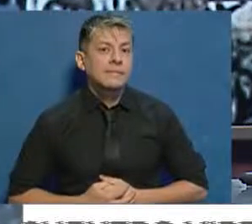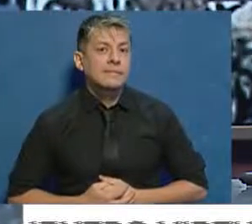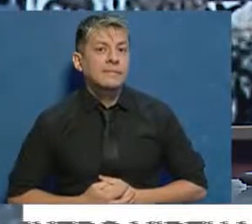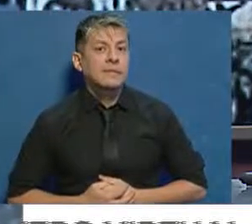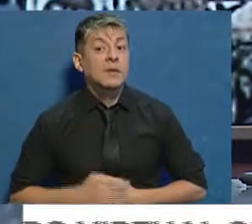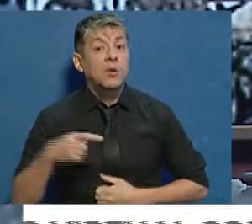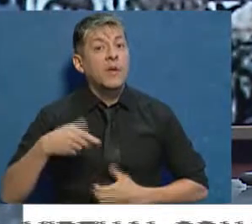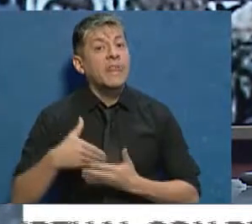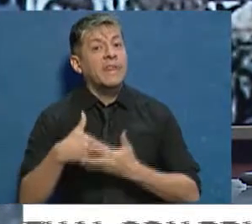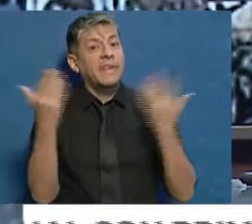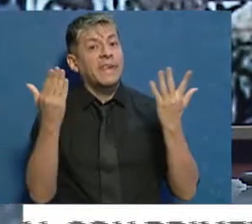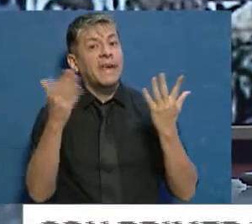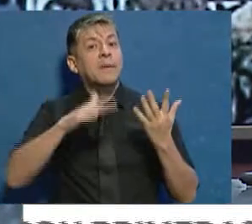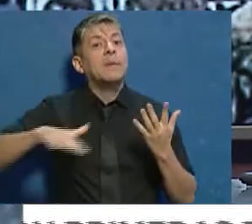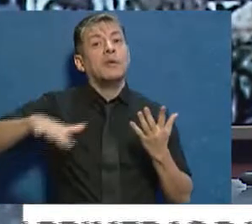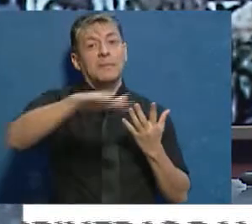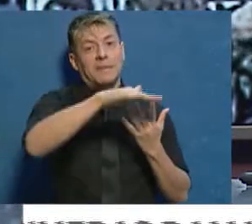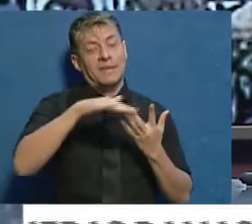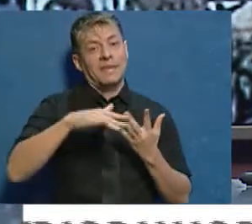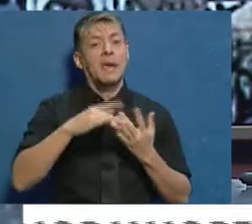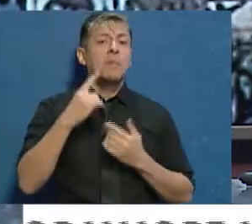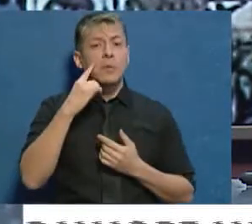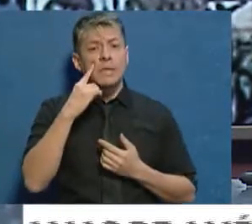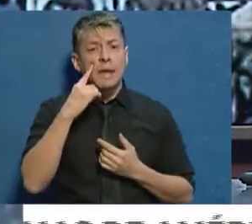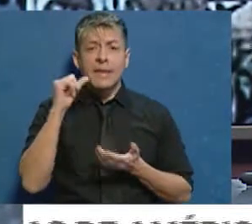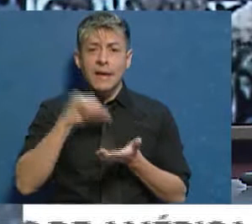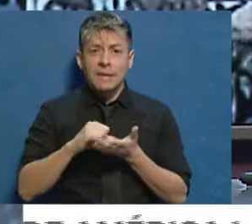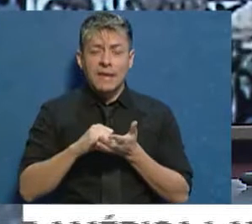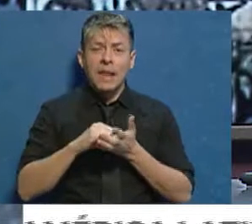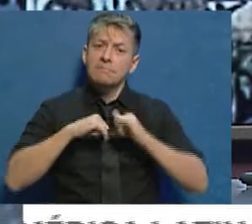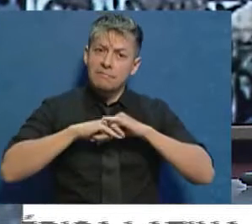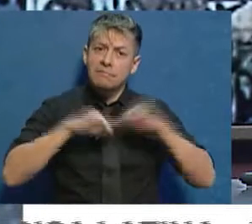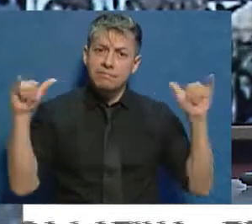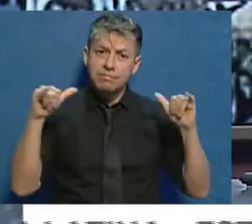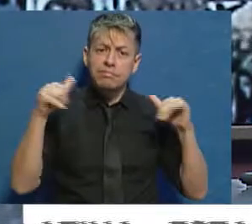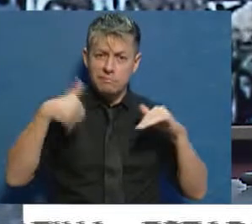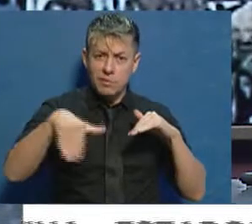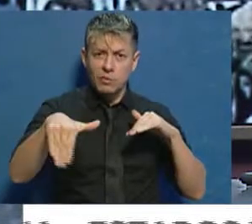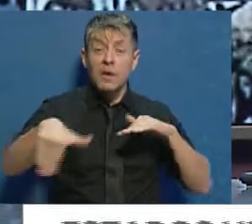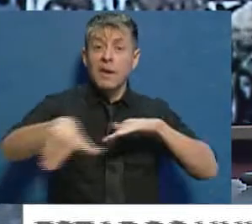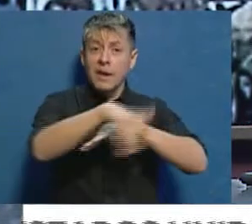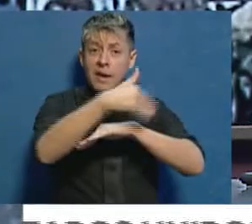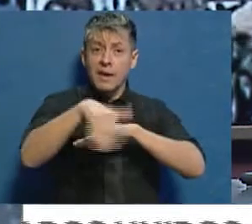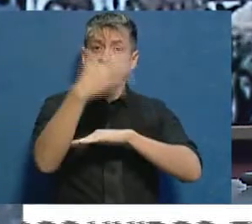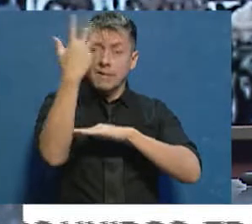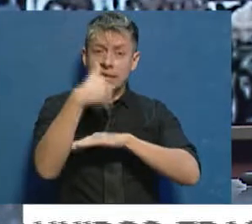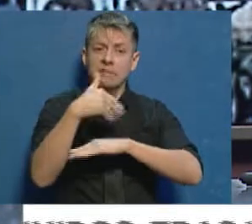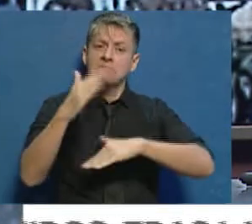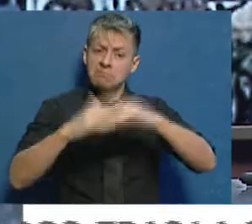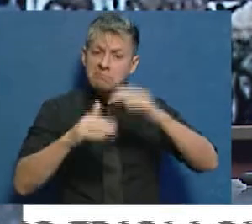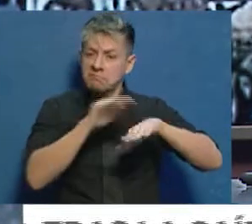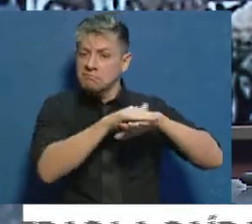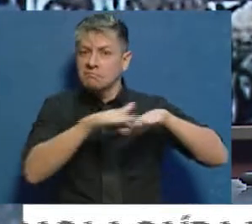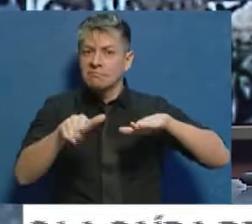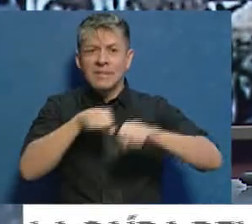En el Día del Medio Ambiente, la Municipalidad de la Ciudad de Mendoza anunció la construcción de una ciclovía en la Avenida San Martín.